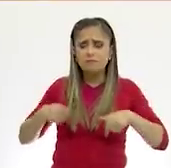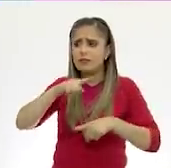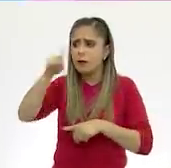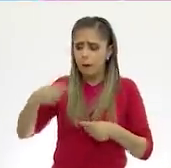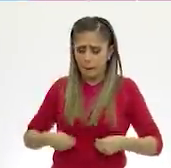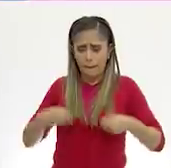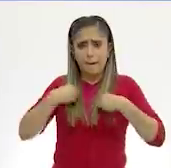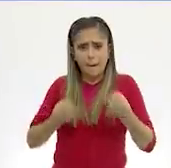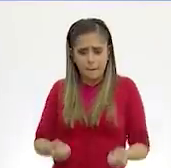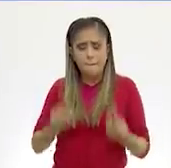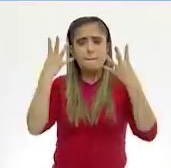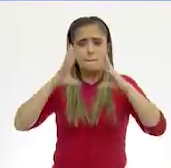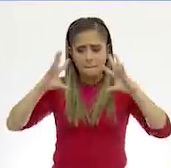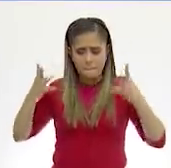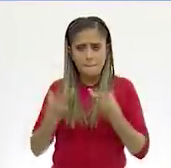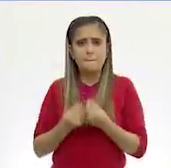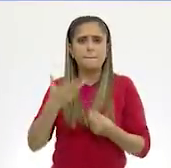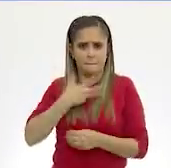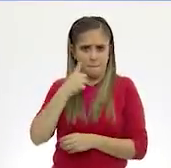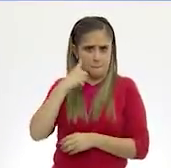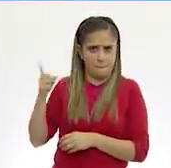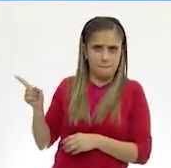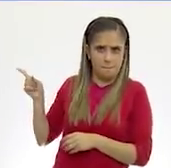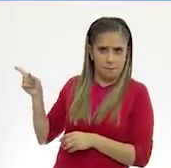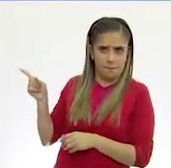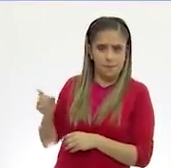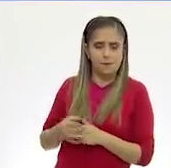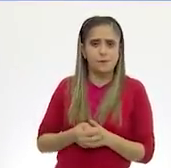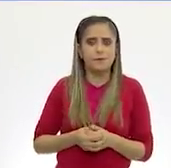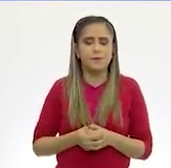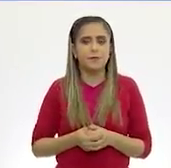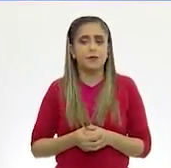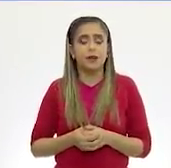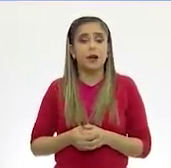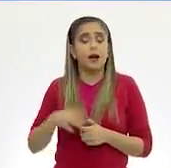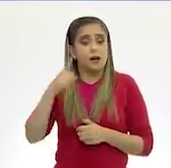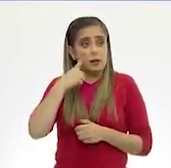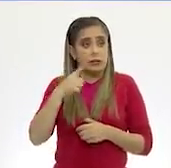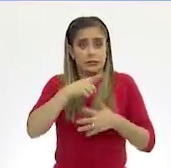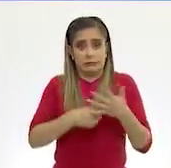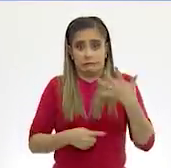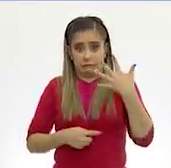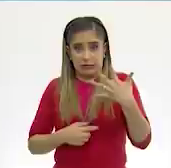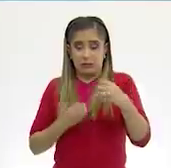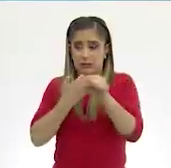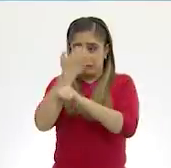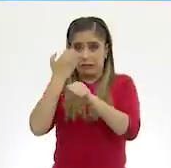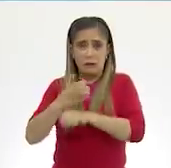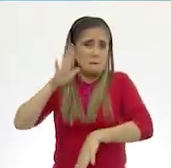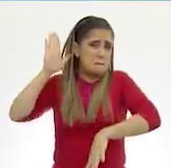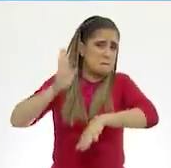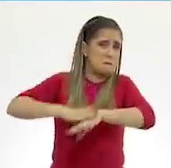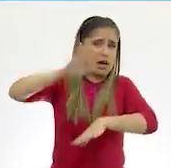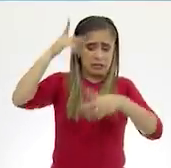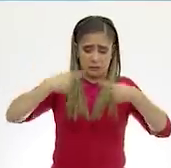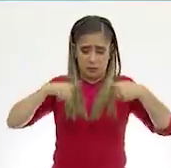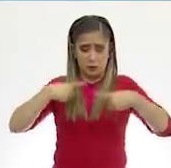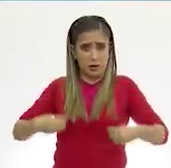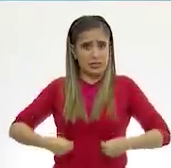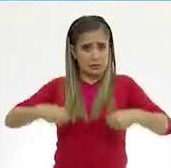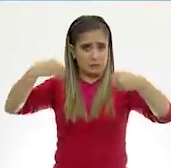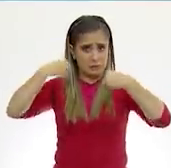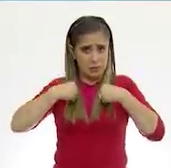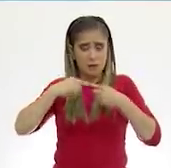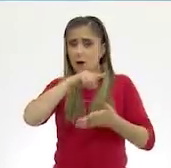increíble, maestro. Puedo observar en la tabla que las 5 entidades más pobladas